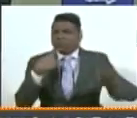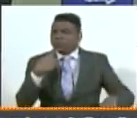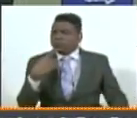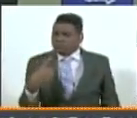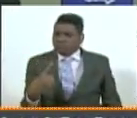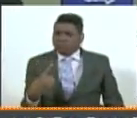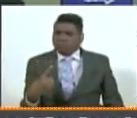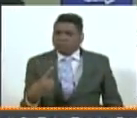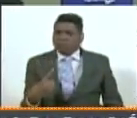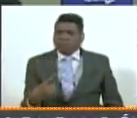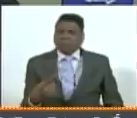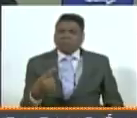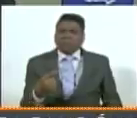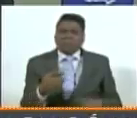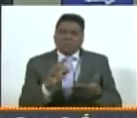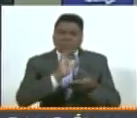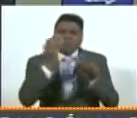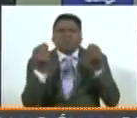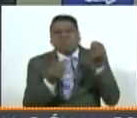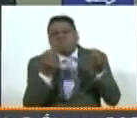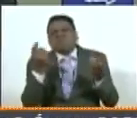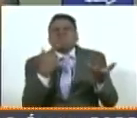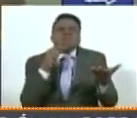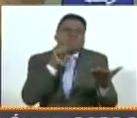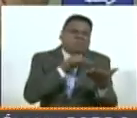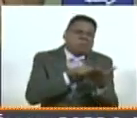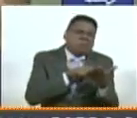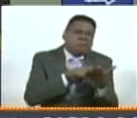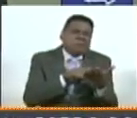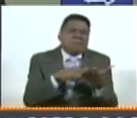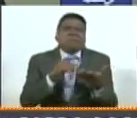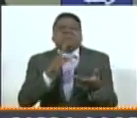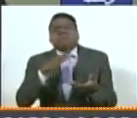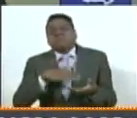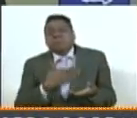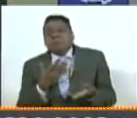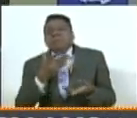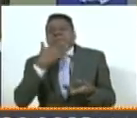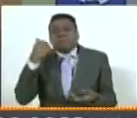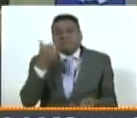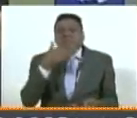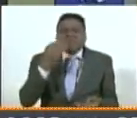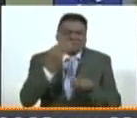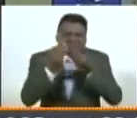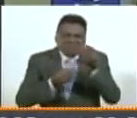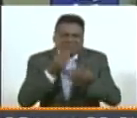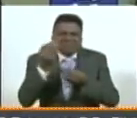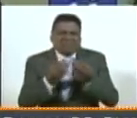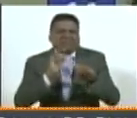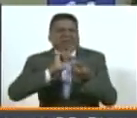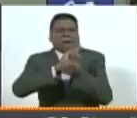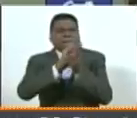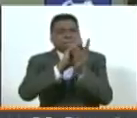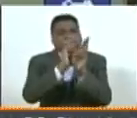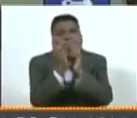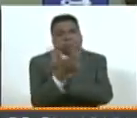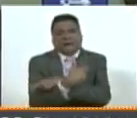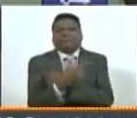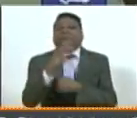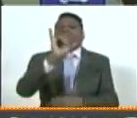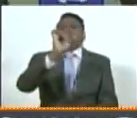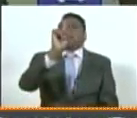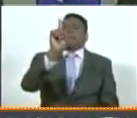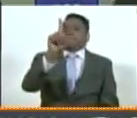encuentran previstos los mecanismos para su enmienda su reforma o